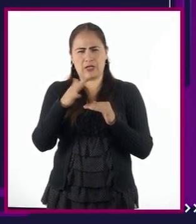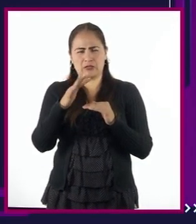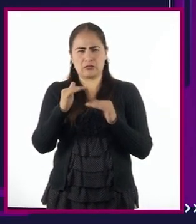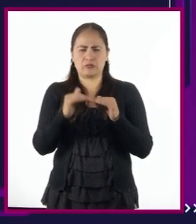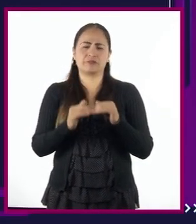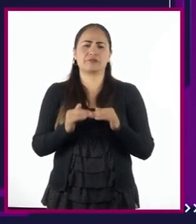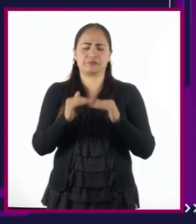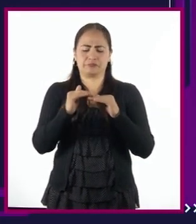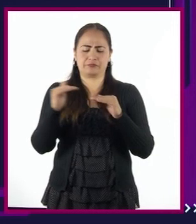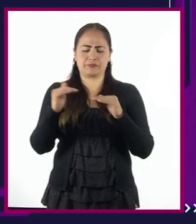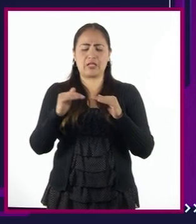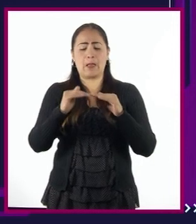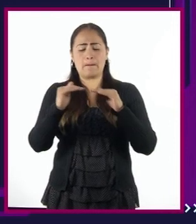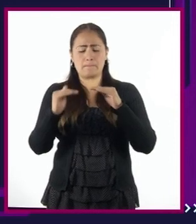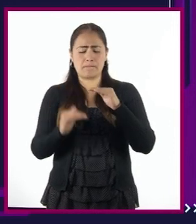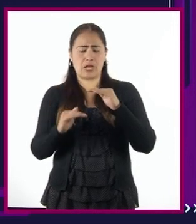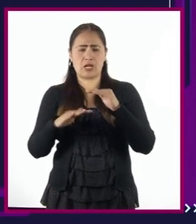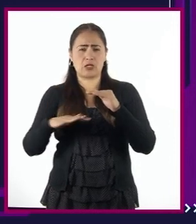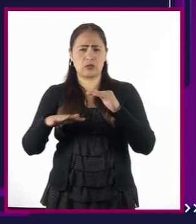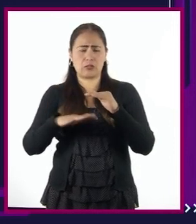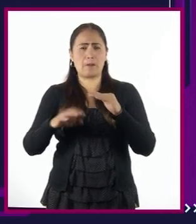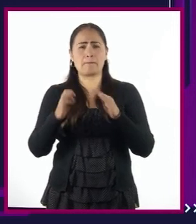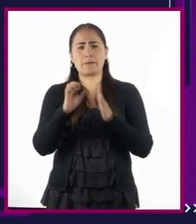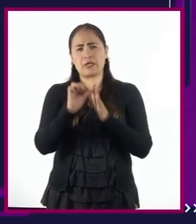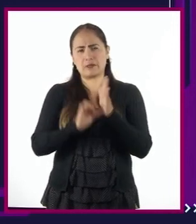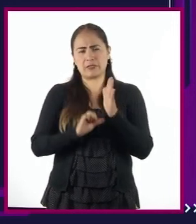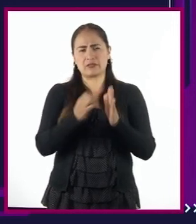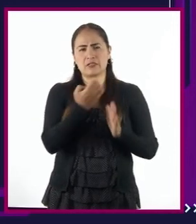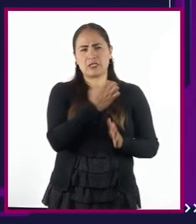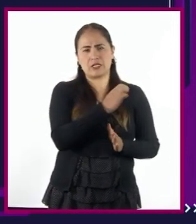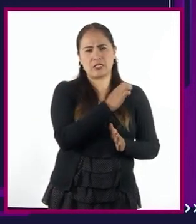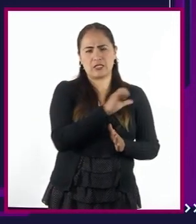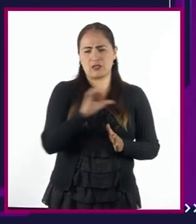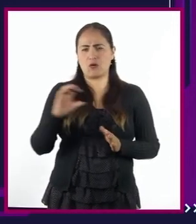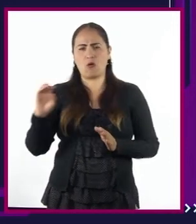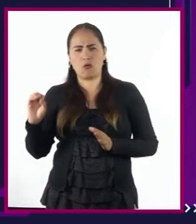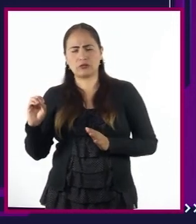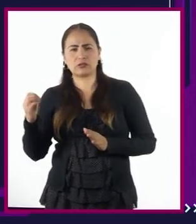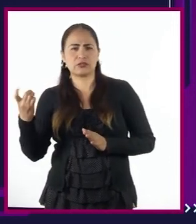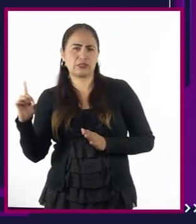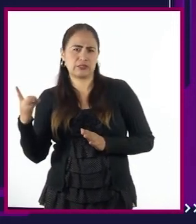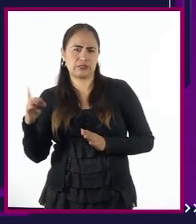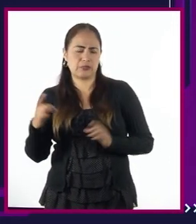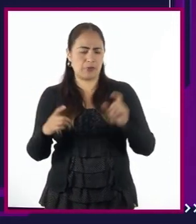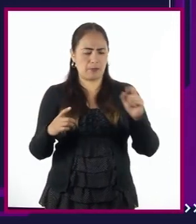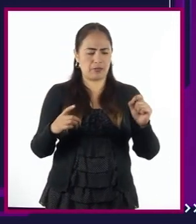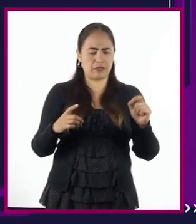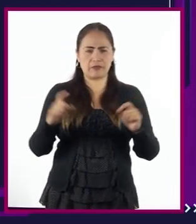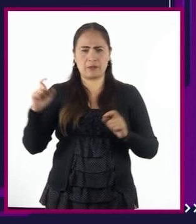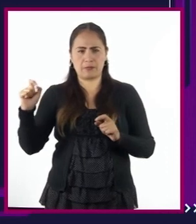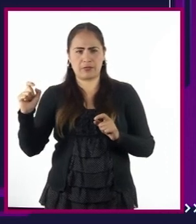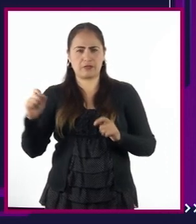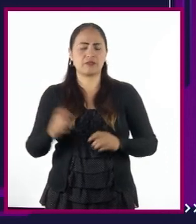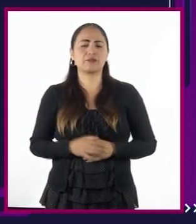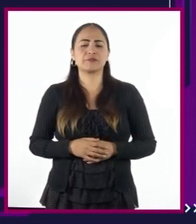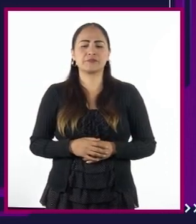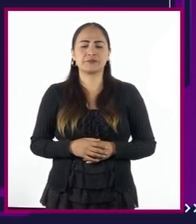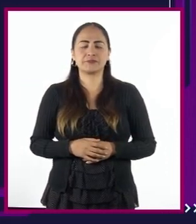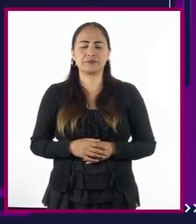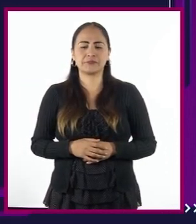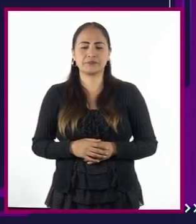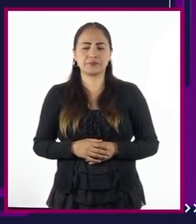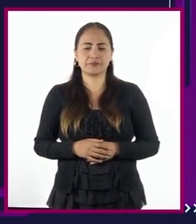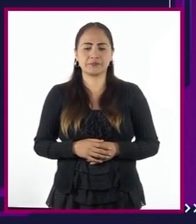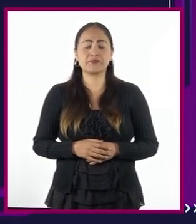más bajas que se registraron en el mes de enero y diciembre con 20 grados Celsius, en tanto que